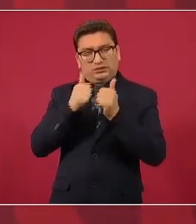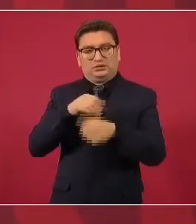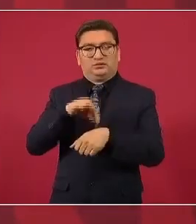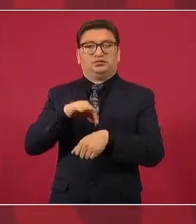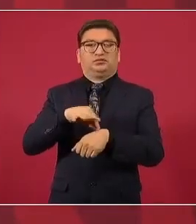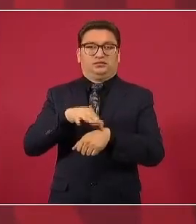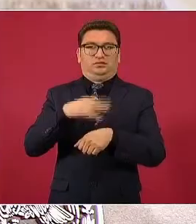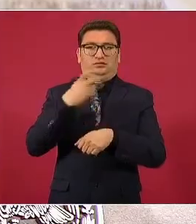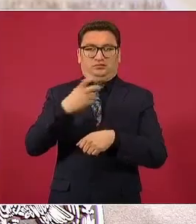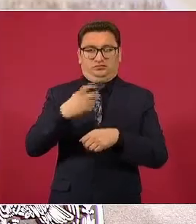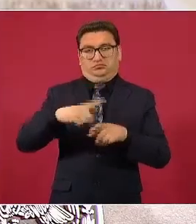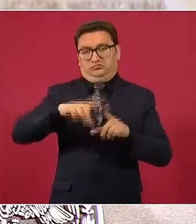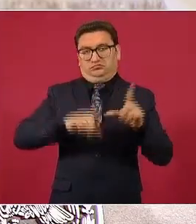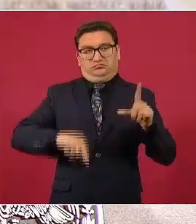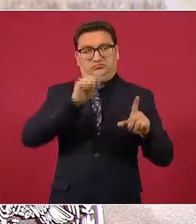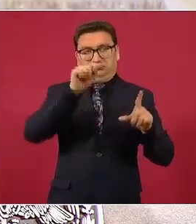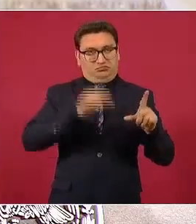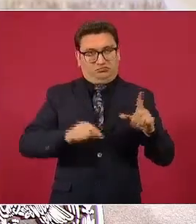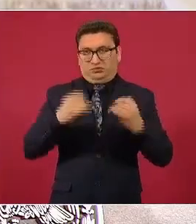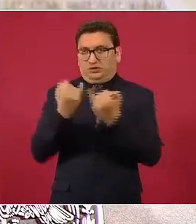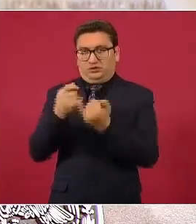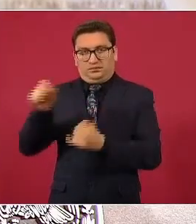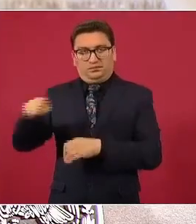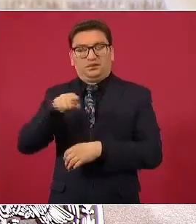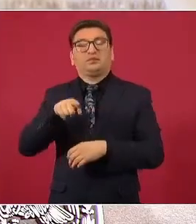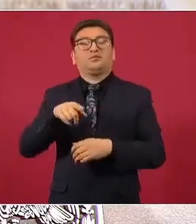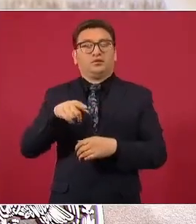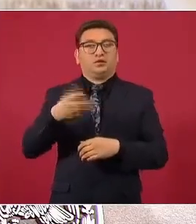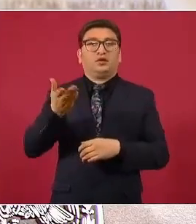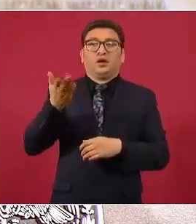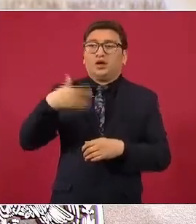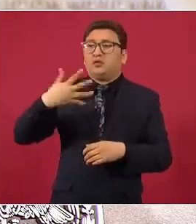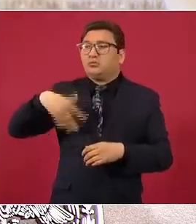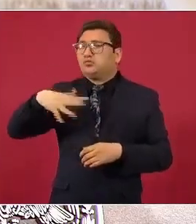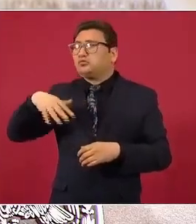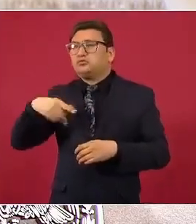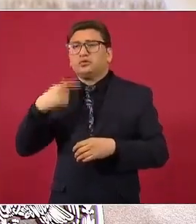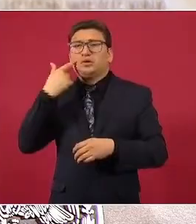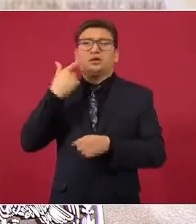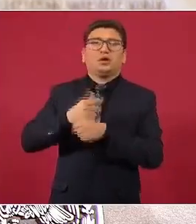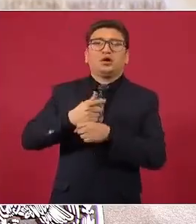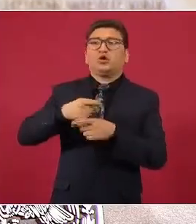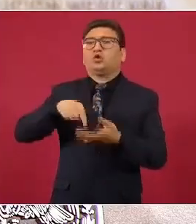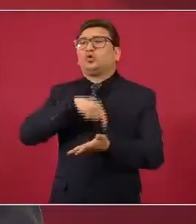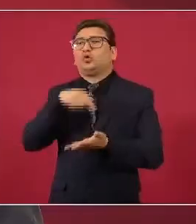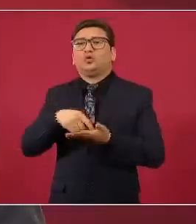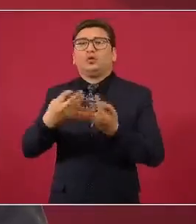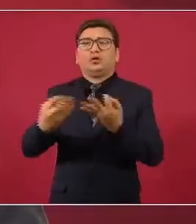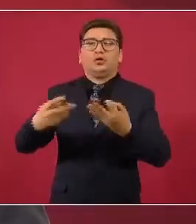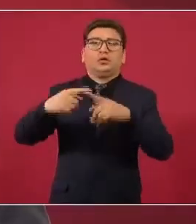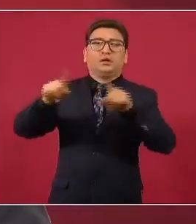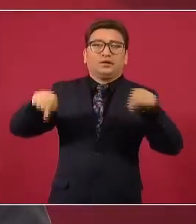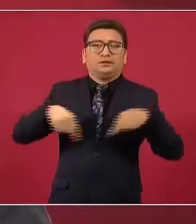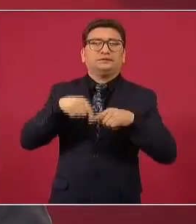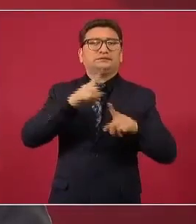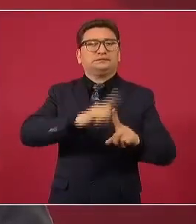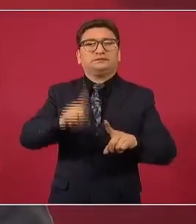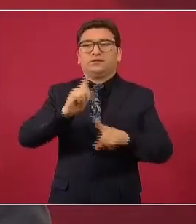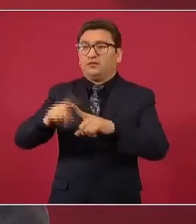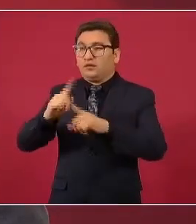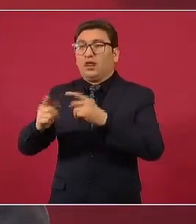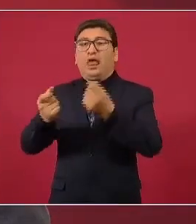se tiene en el país. Y efectivamente estuvimos ubicando diferentes predios, había incluso algún par